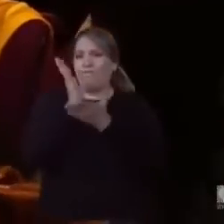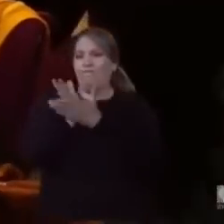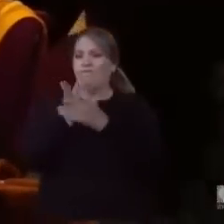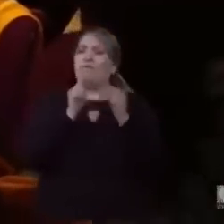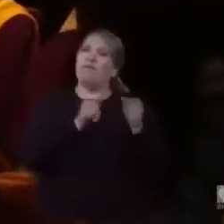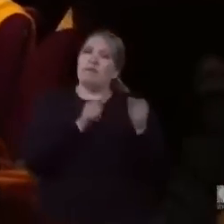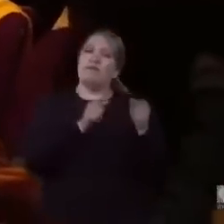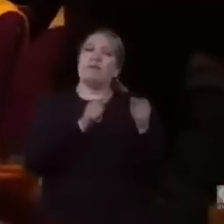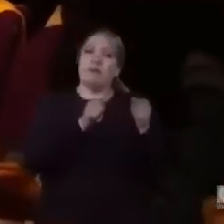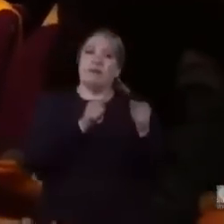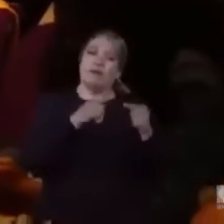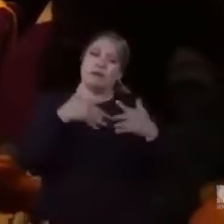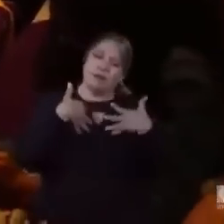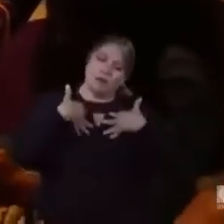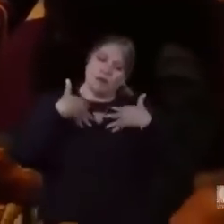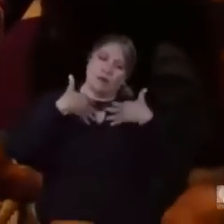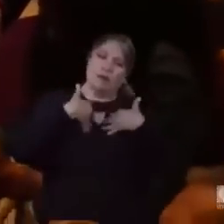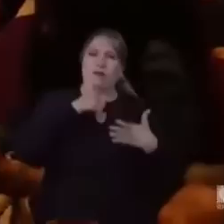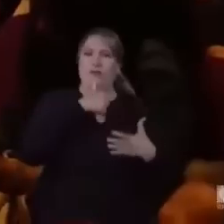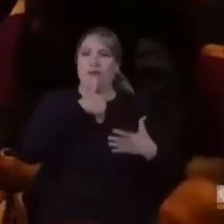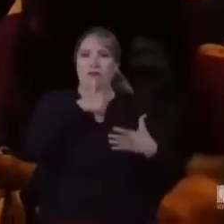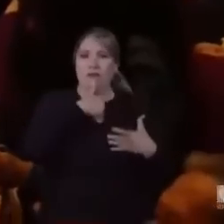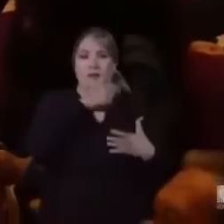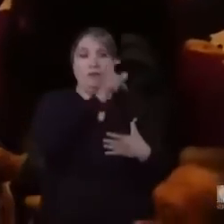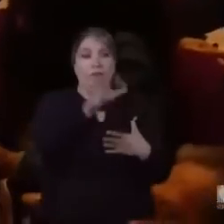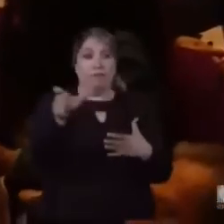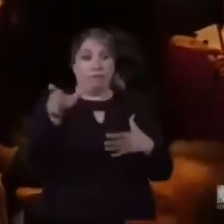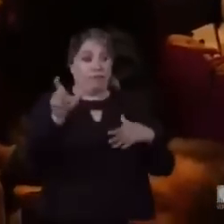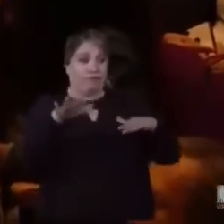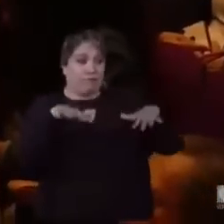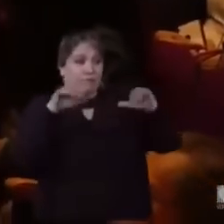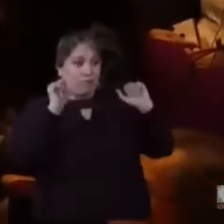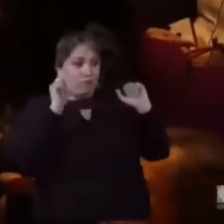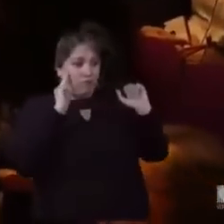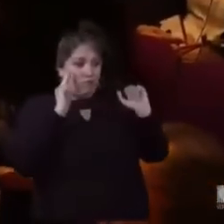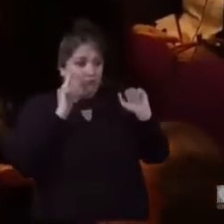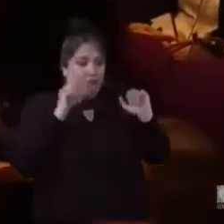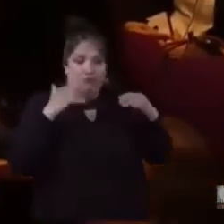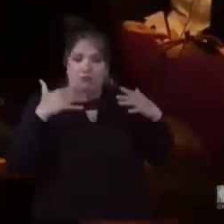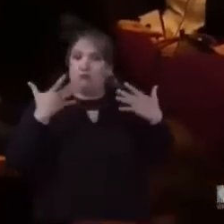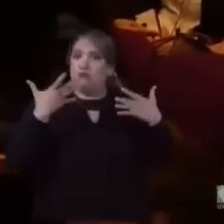la inmensa mayoría de las víctimas fueron civiles no combatientes.